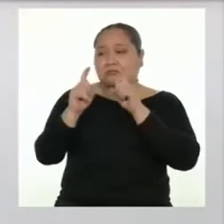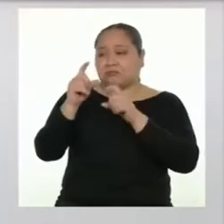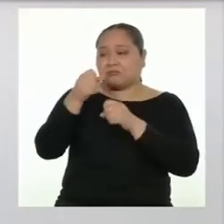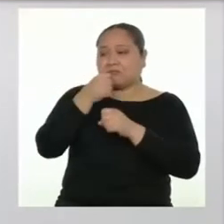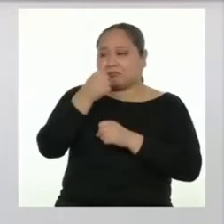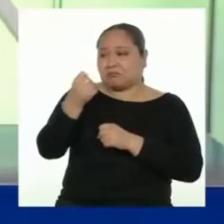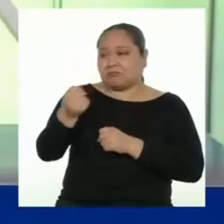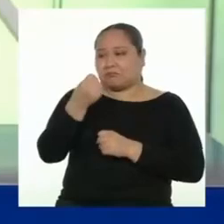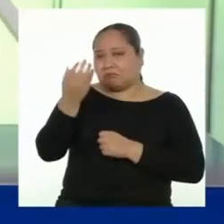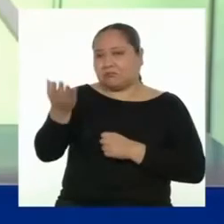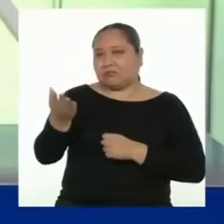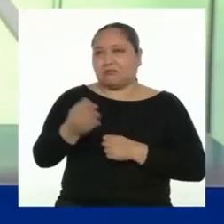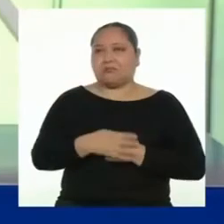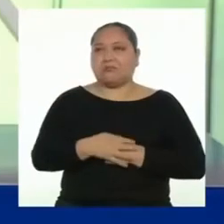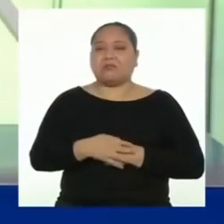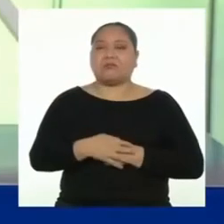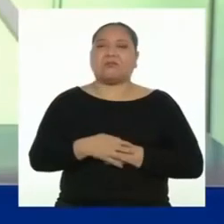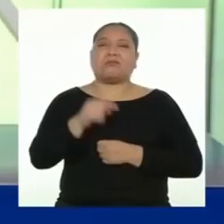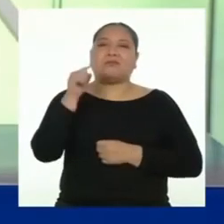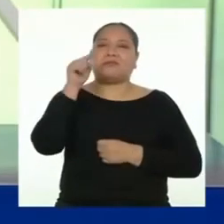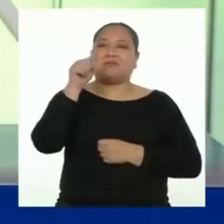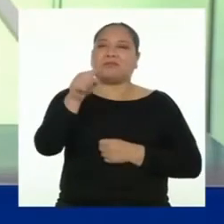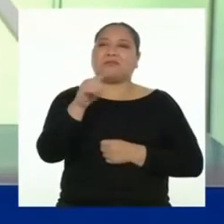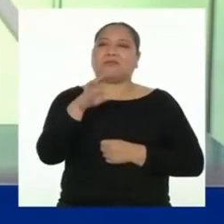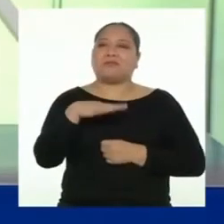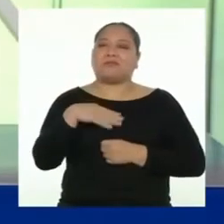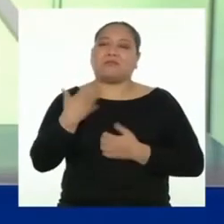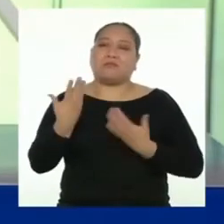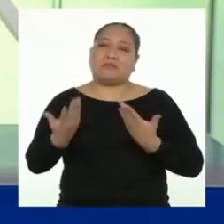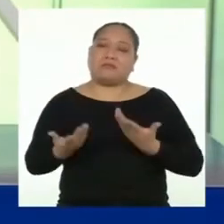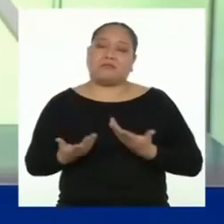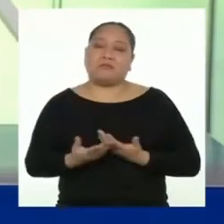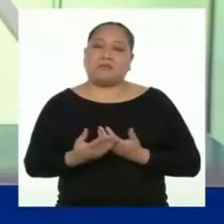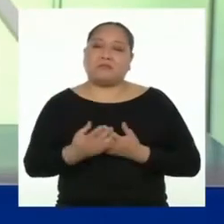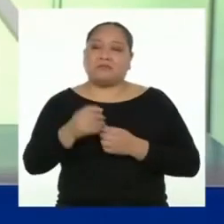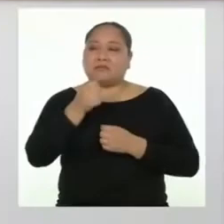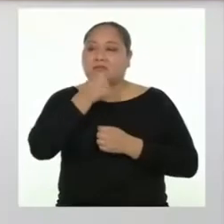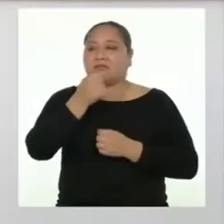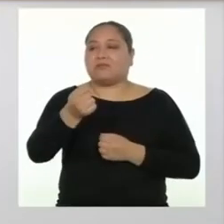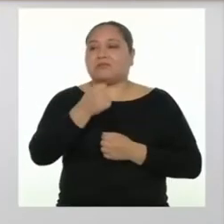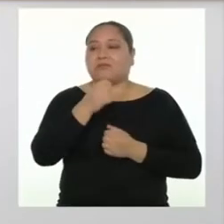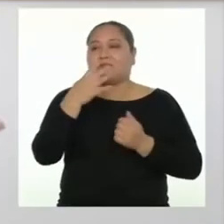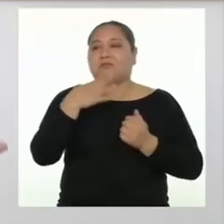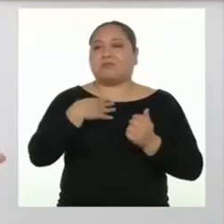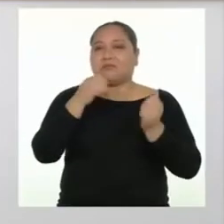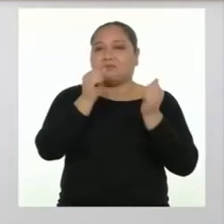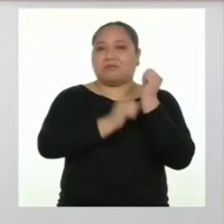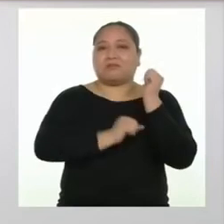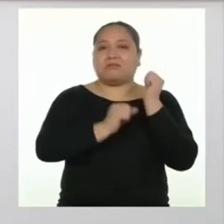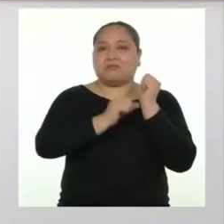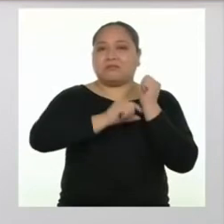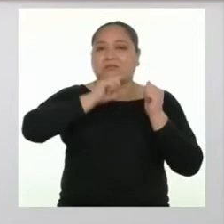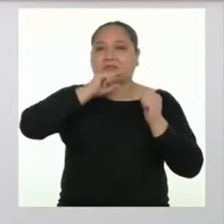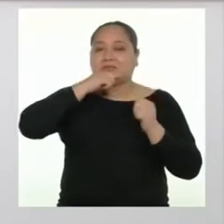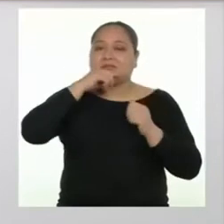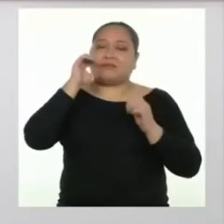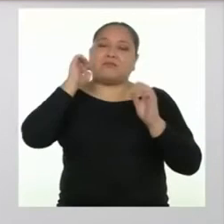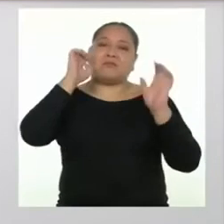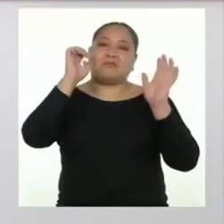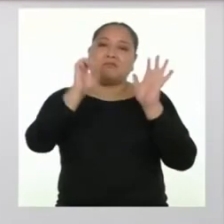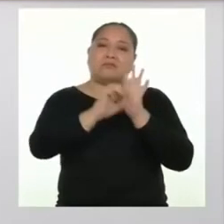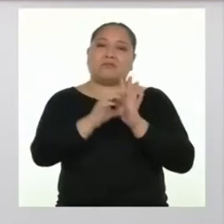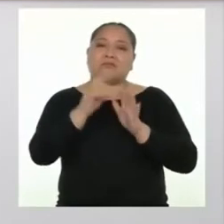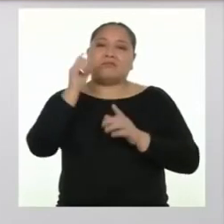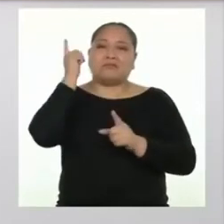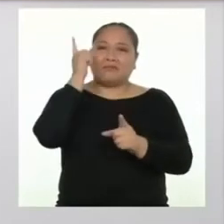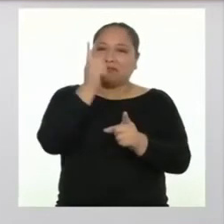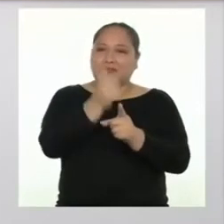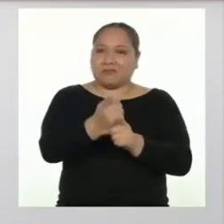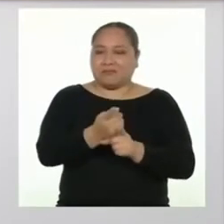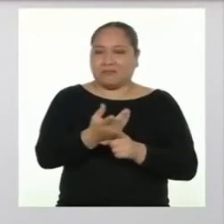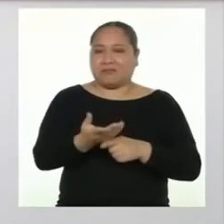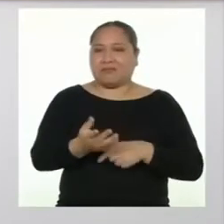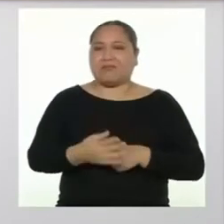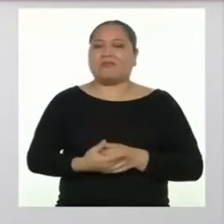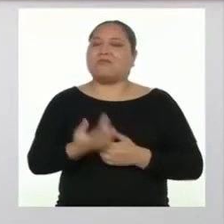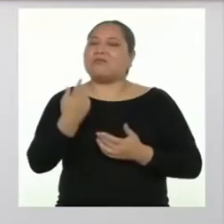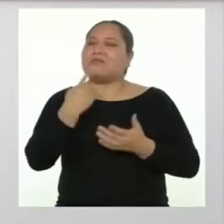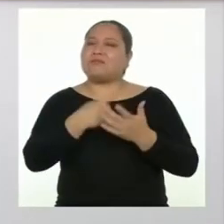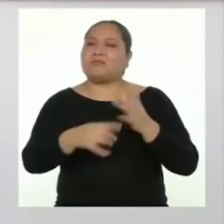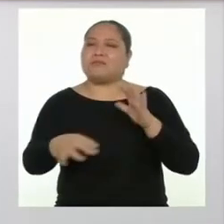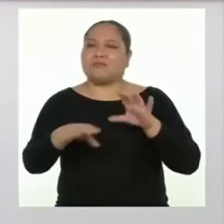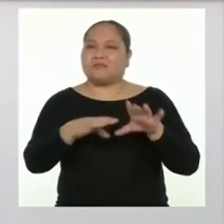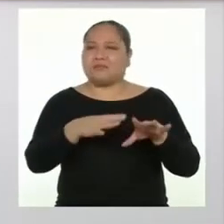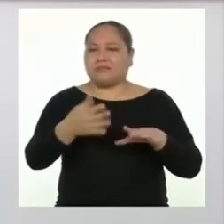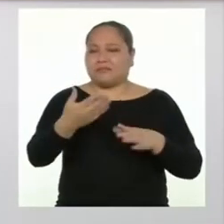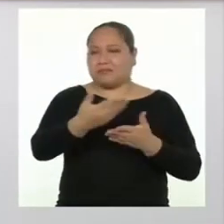entrevistarla directamente. Esa es. Yo podría entrevistar a mi hermana, por ejemplo. Exacto. Y ahora, ¿qué debemos